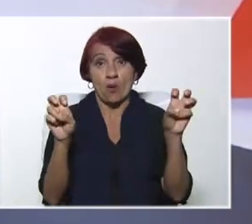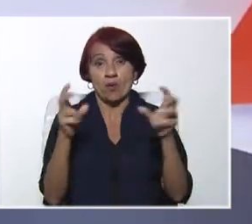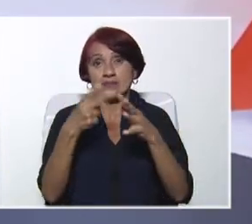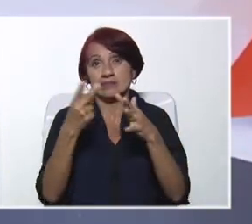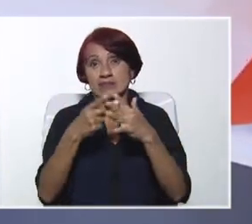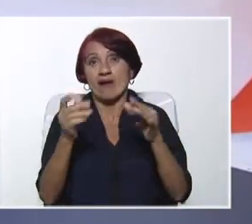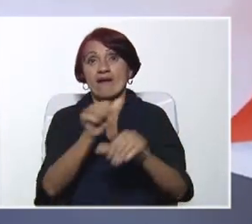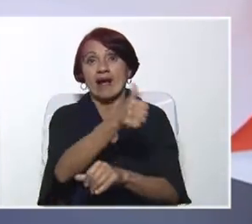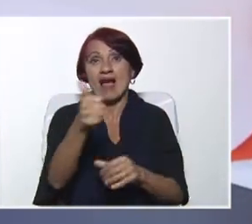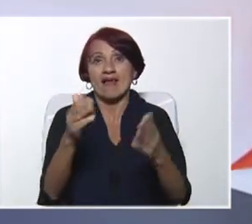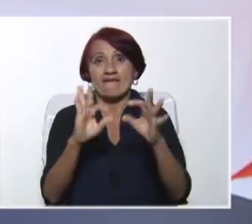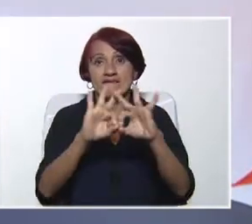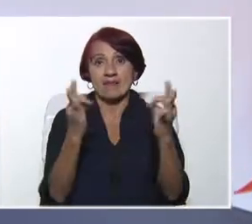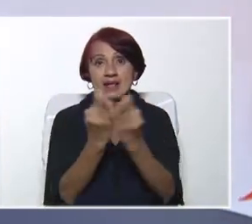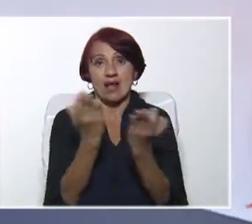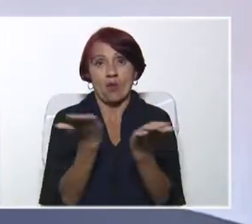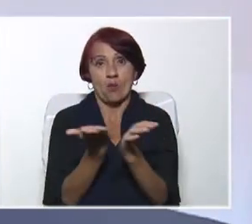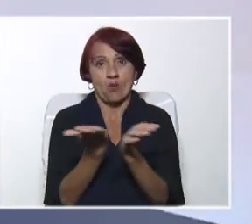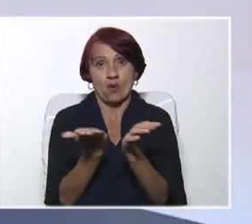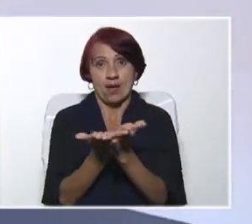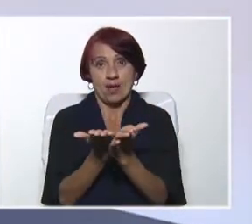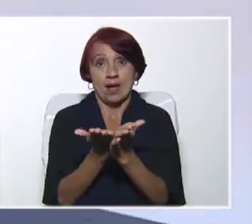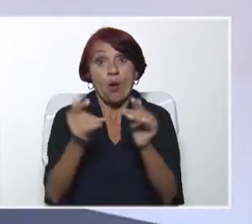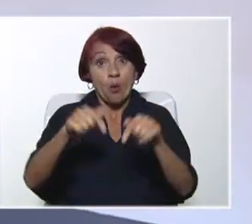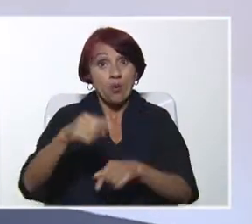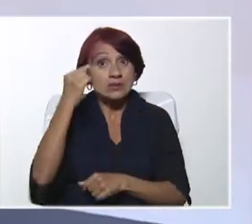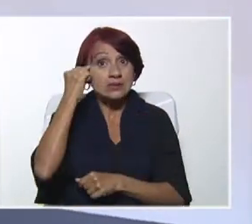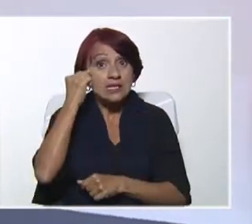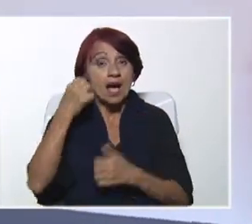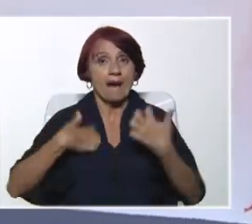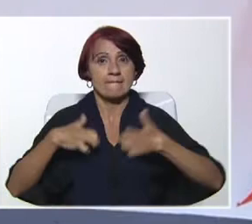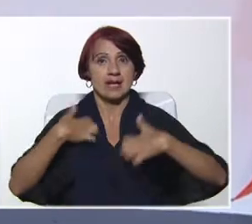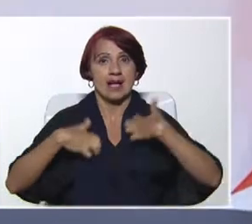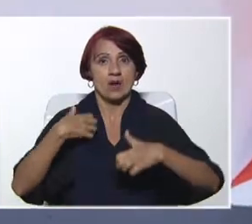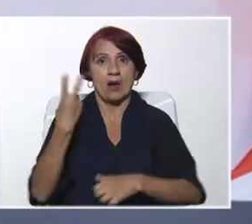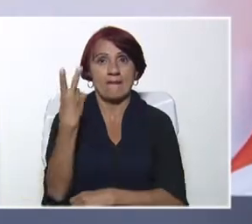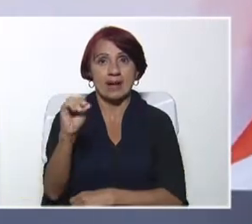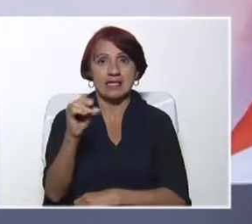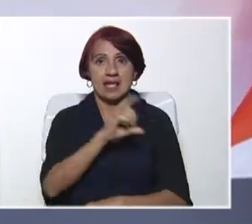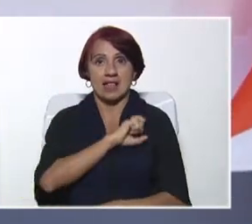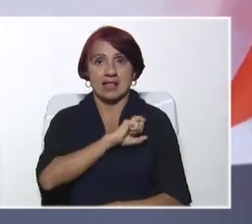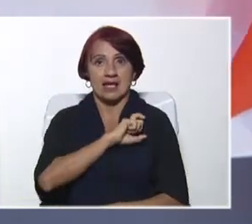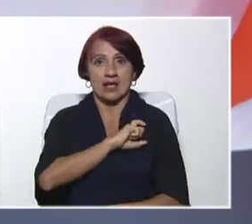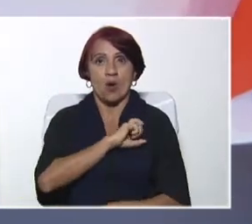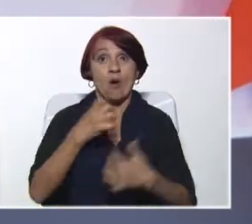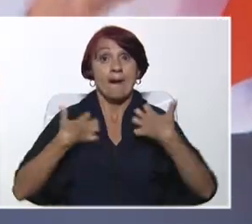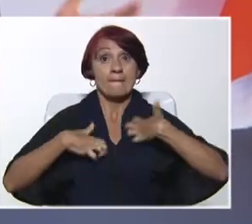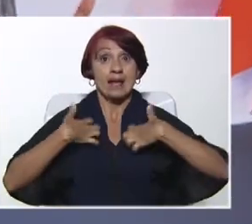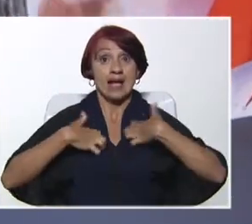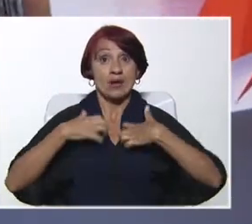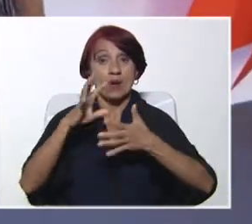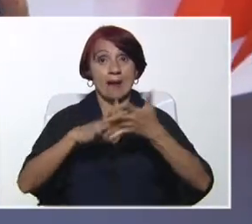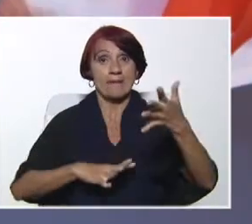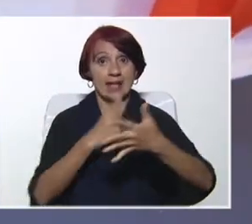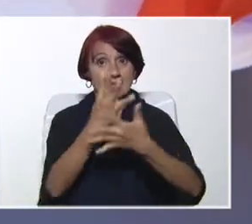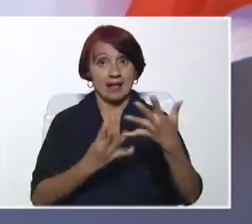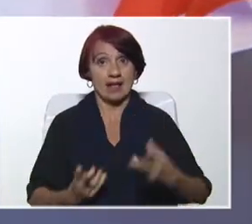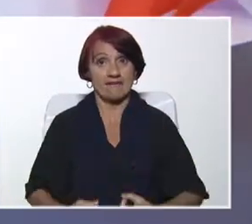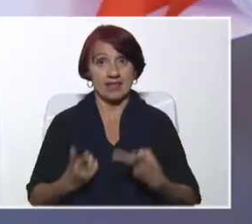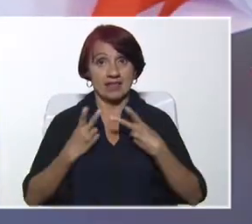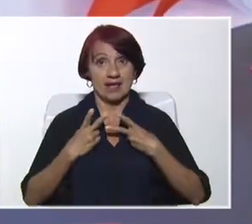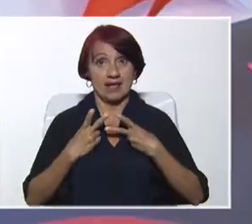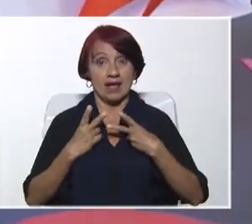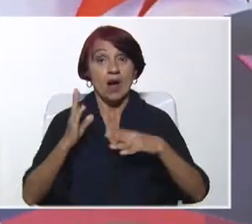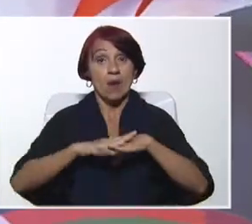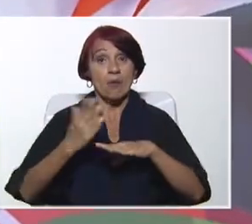Cada Familia, una Escuela. El día de hoy, miércoles 20 de enero, y es un miércoles de matemática para la